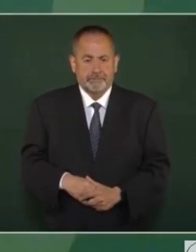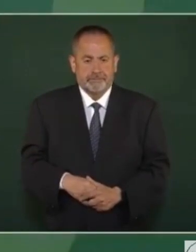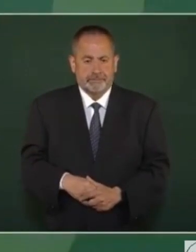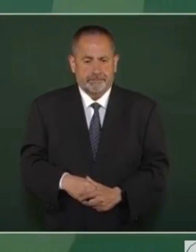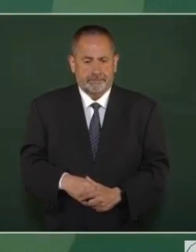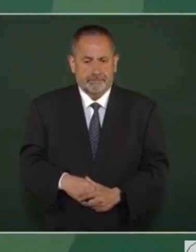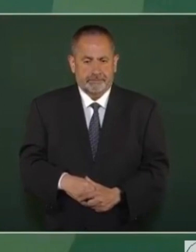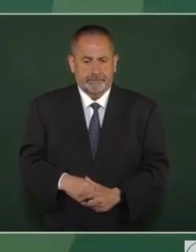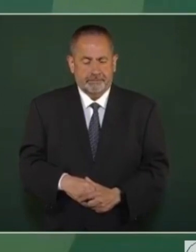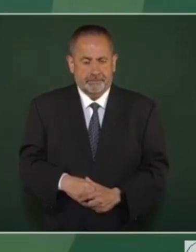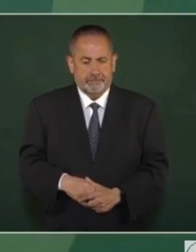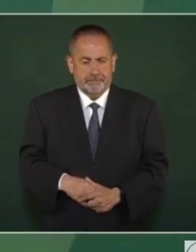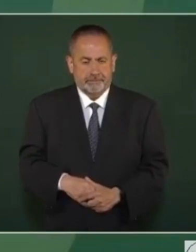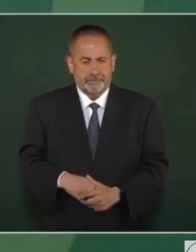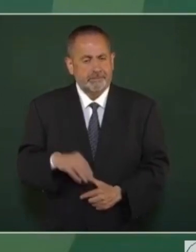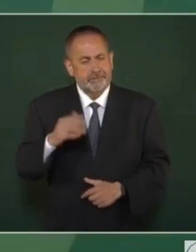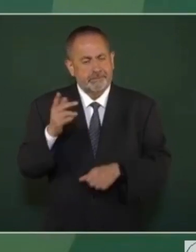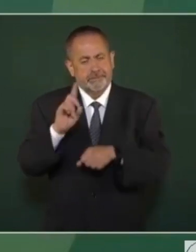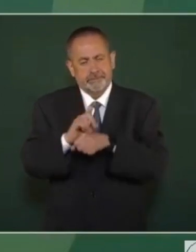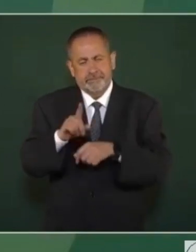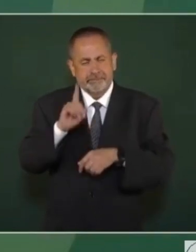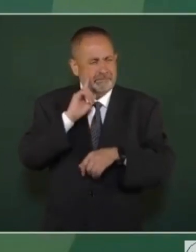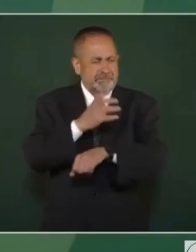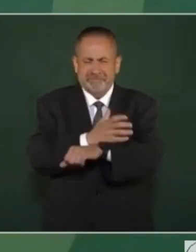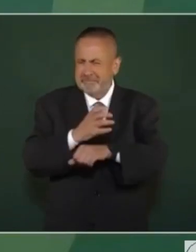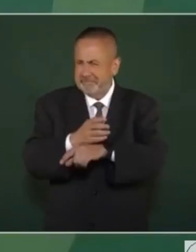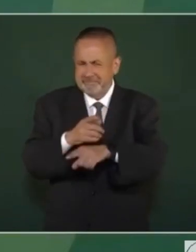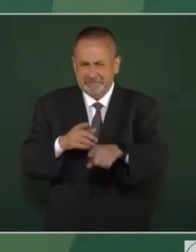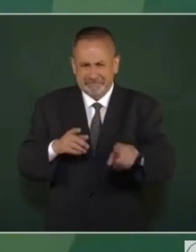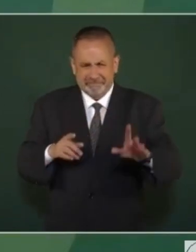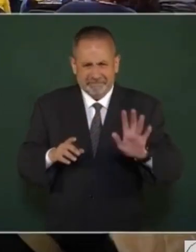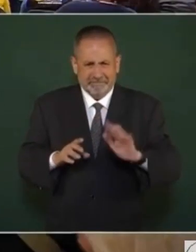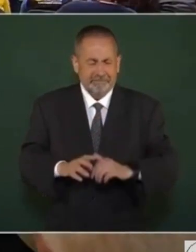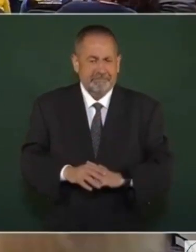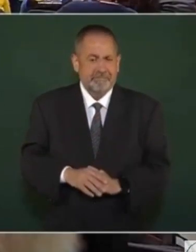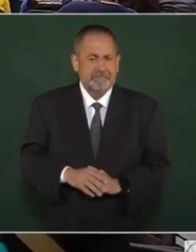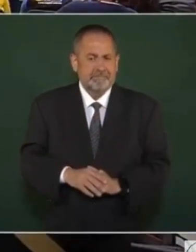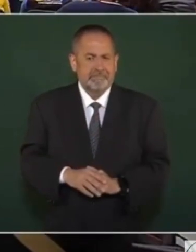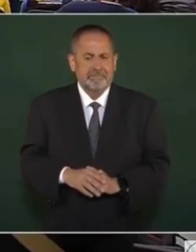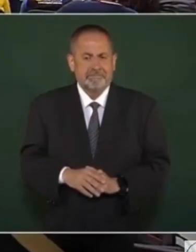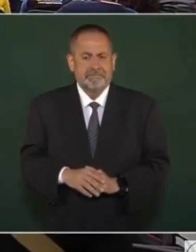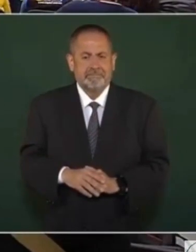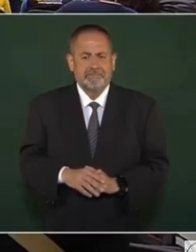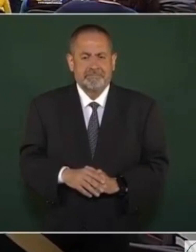una compañera que no sé si